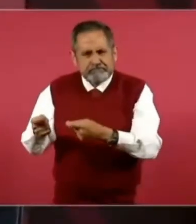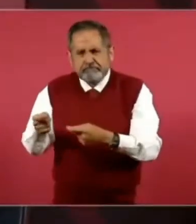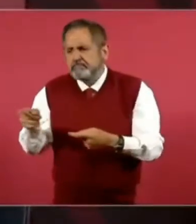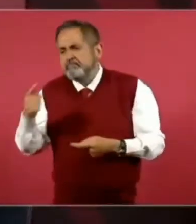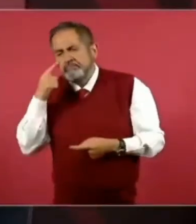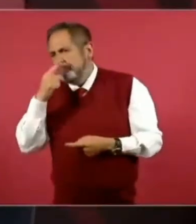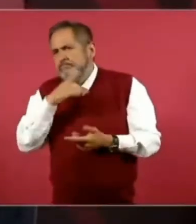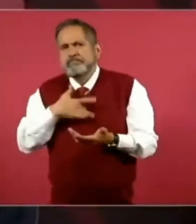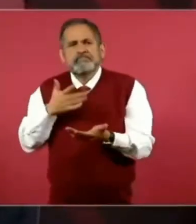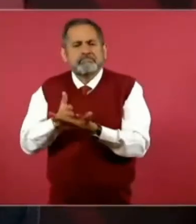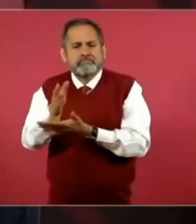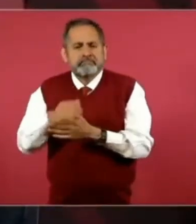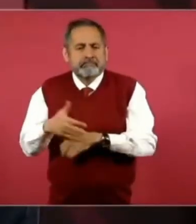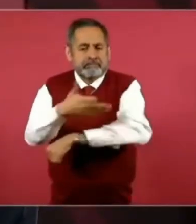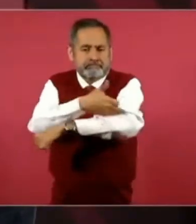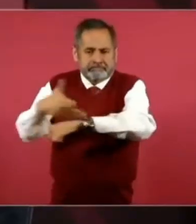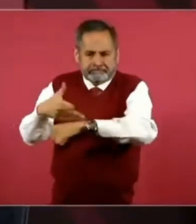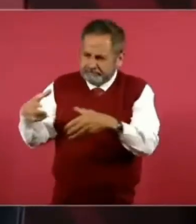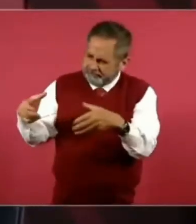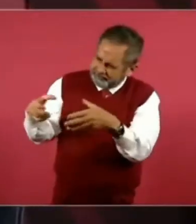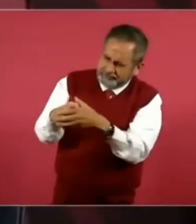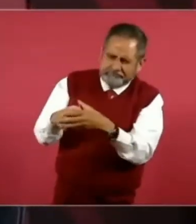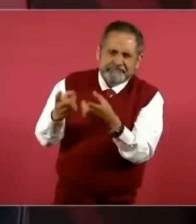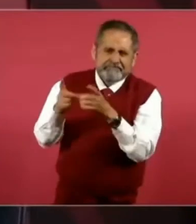que no se desintegren nuestras familias,